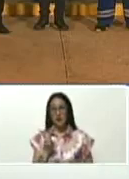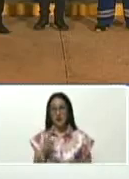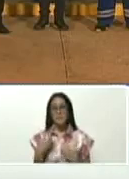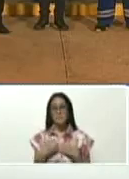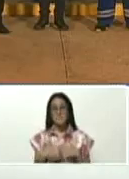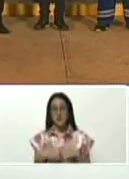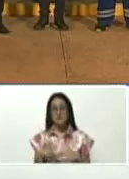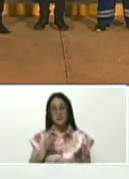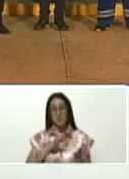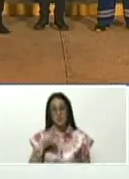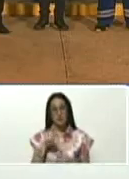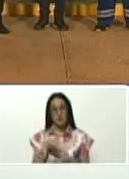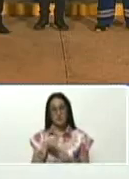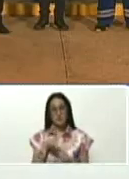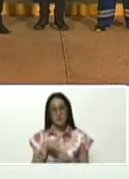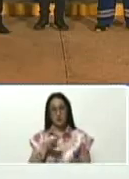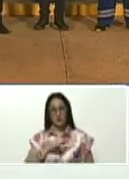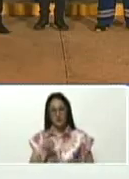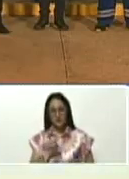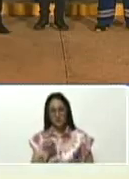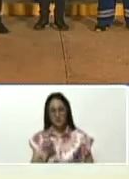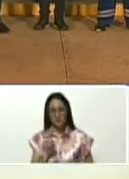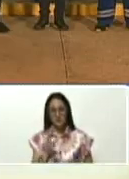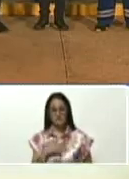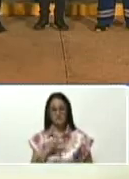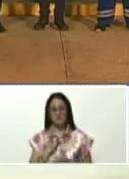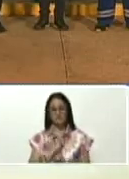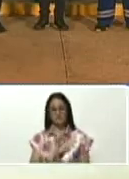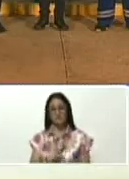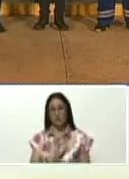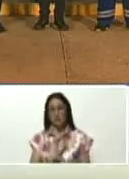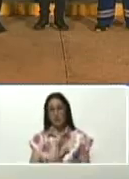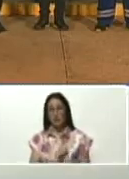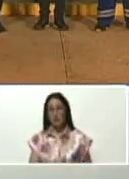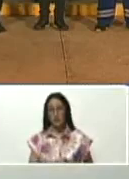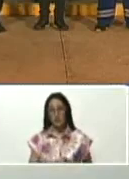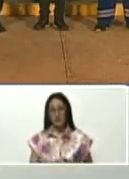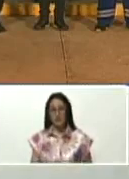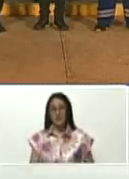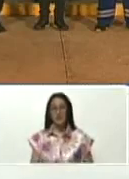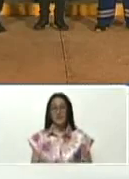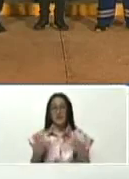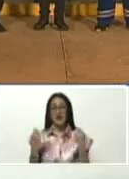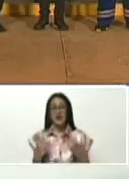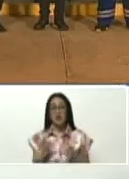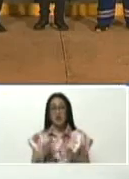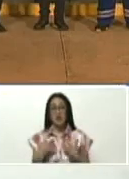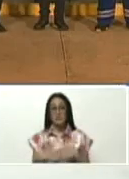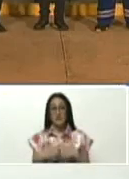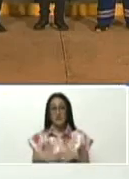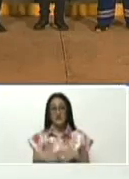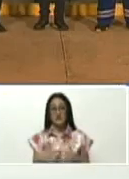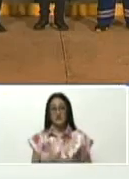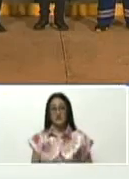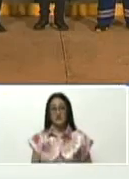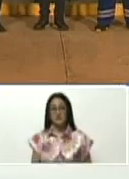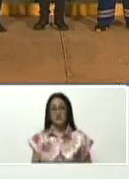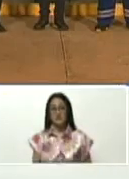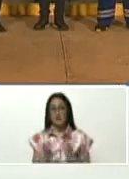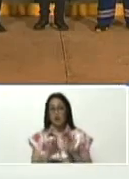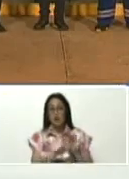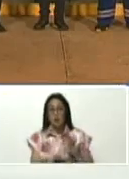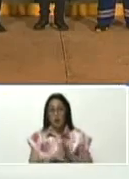precisamente de Pequivén. ¡Qué dolor! El daño que le hicieron a Monómero. La